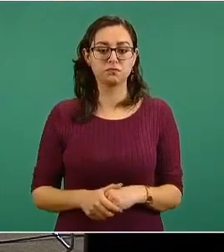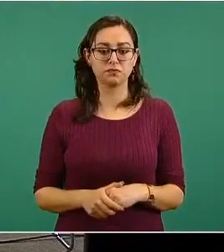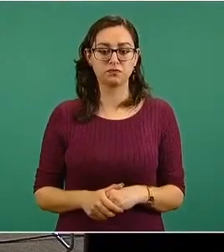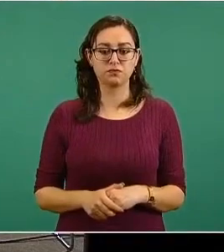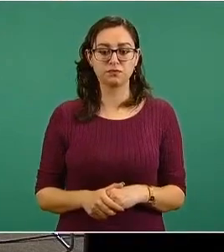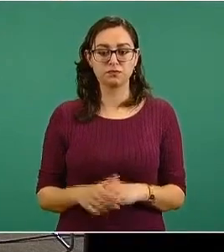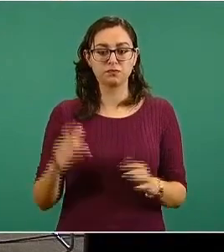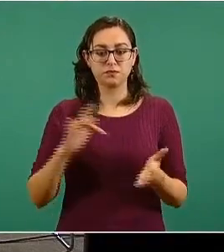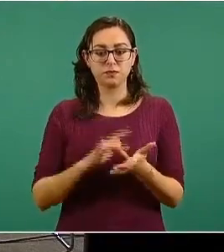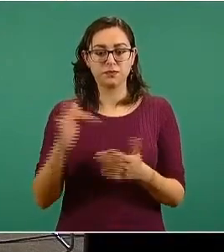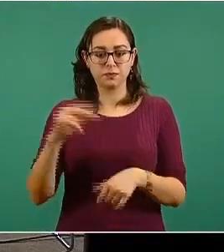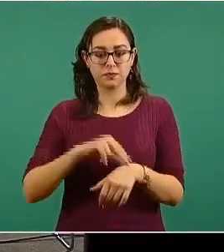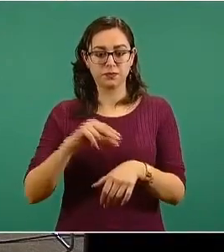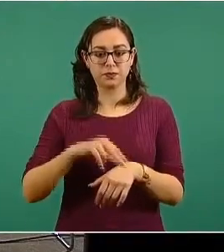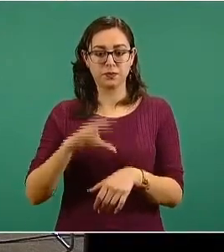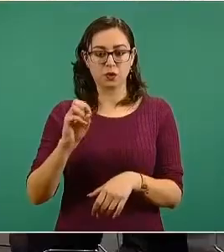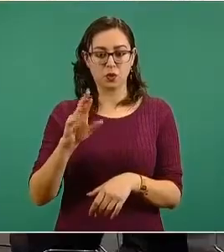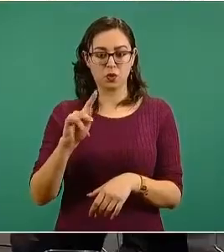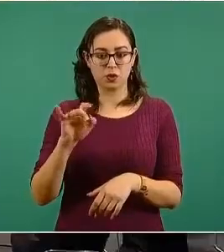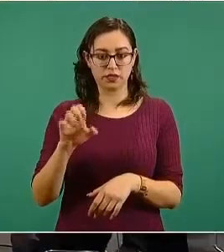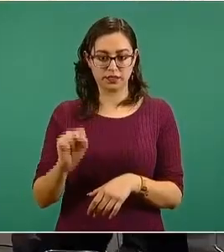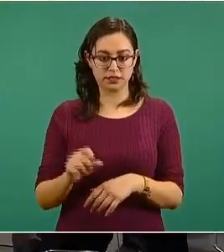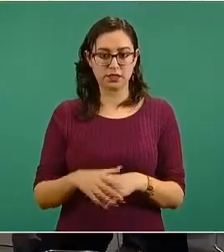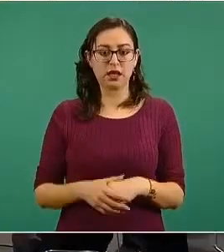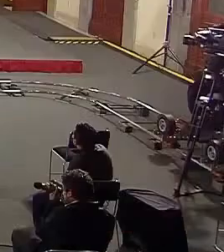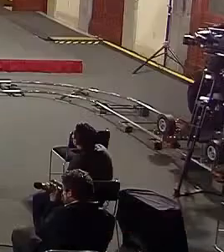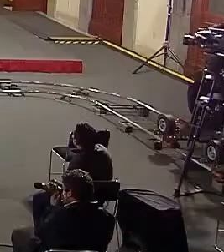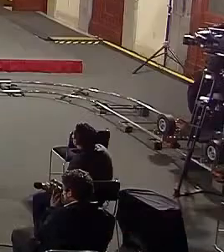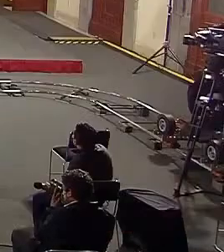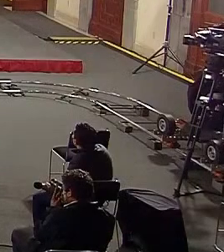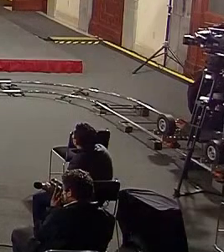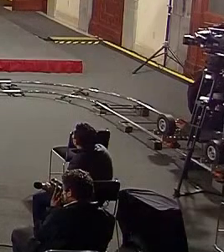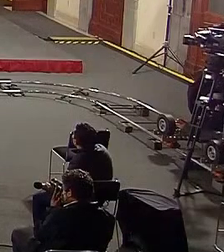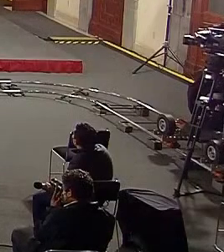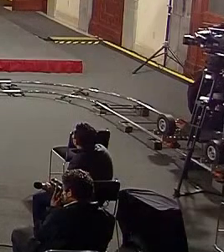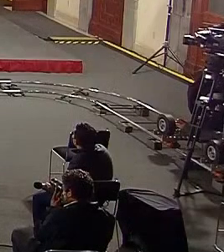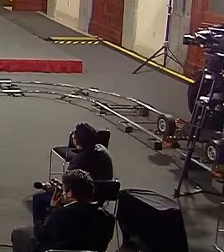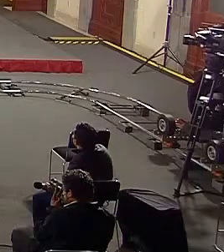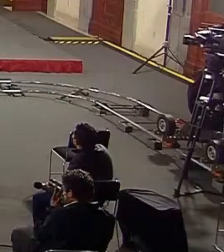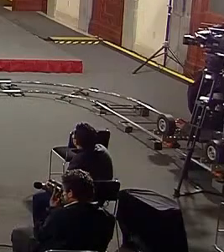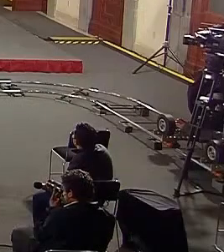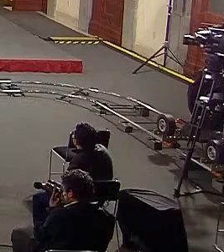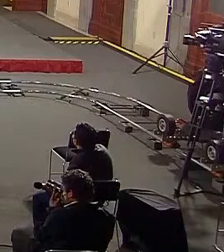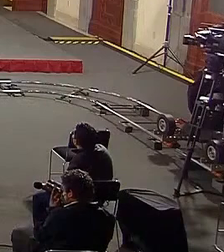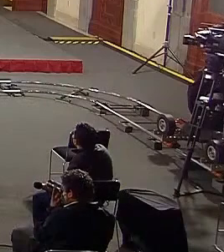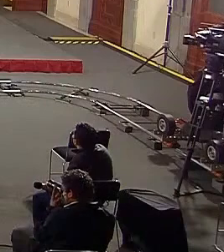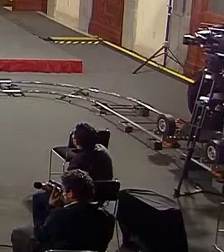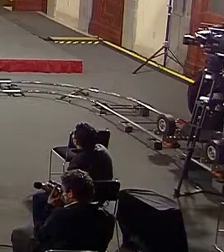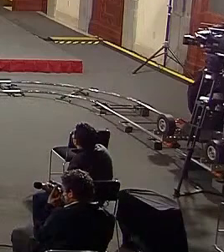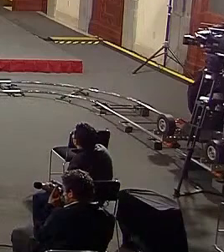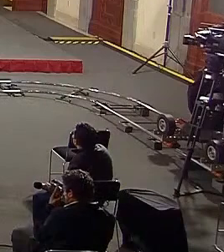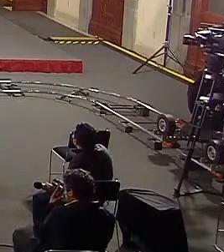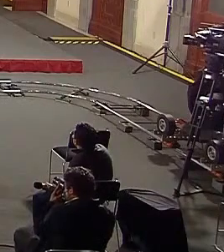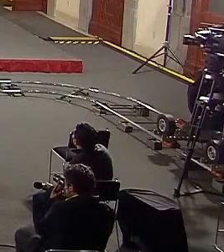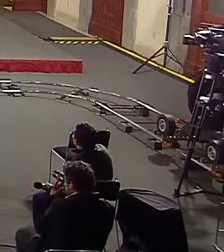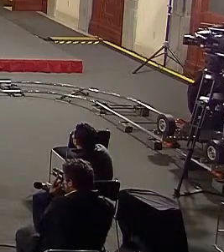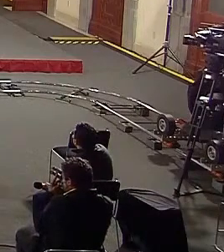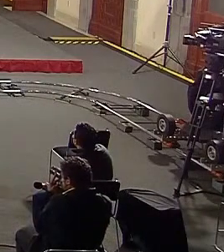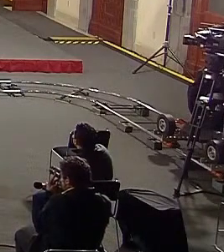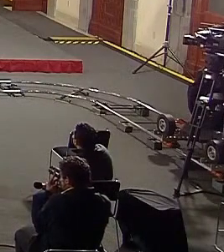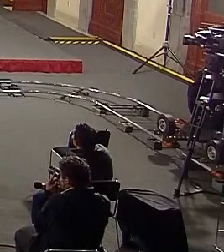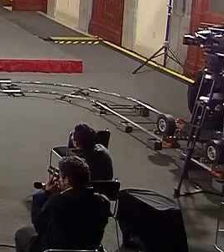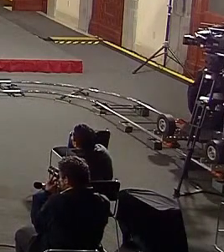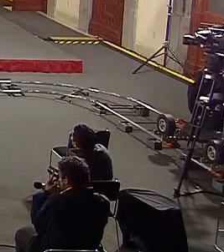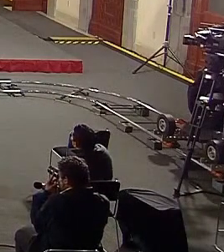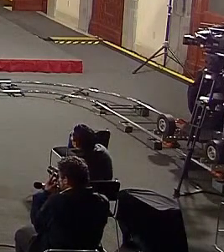Gracias, doctor Cortés. Y respecto a la vacuna, efectivamente la alergia grave puede ser una